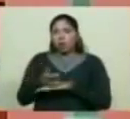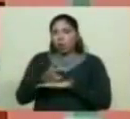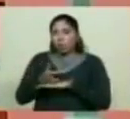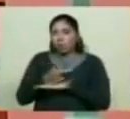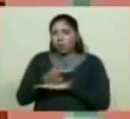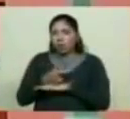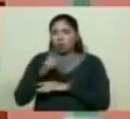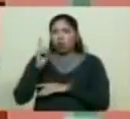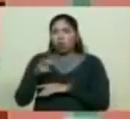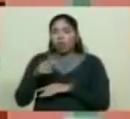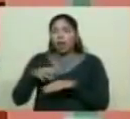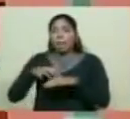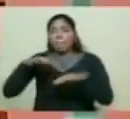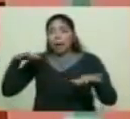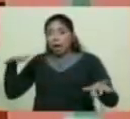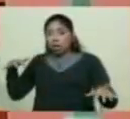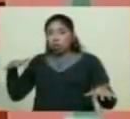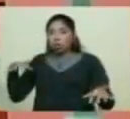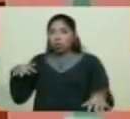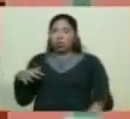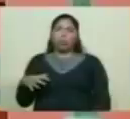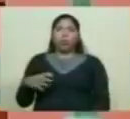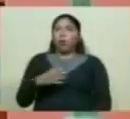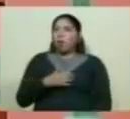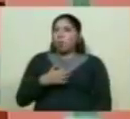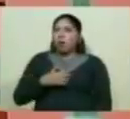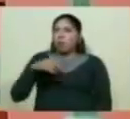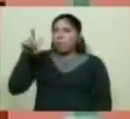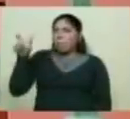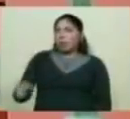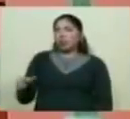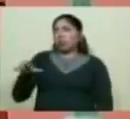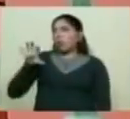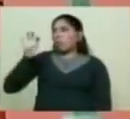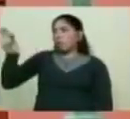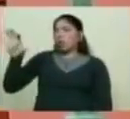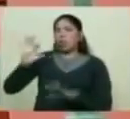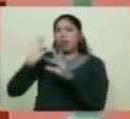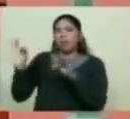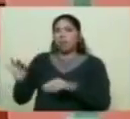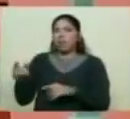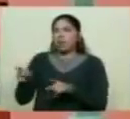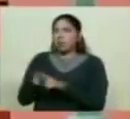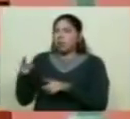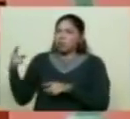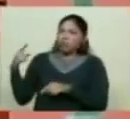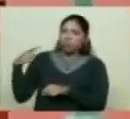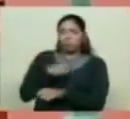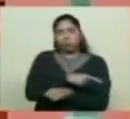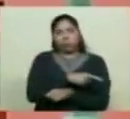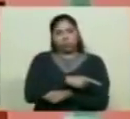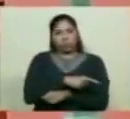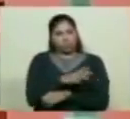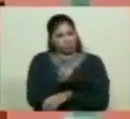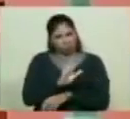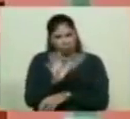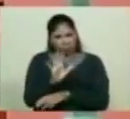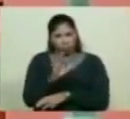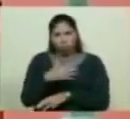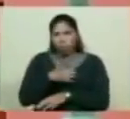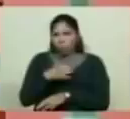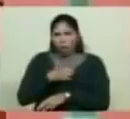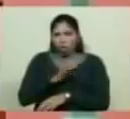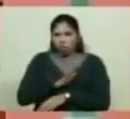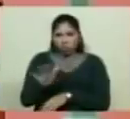no puede venirnos nadie a imponer un modo o una forma de gobierno la forma de gobierno y